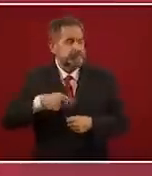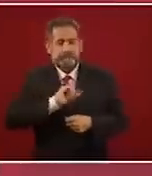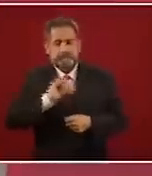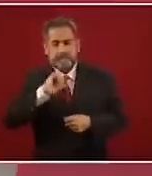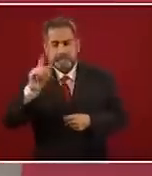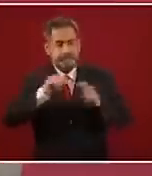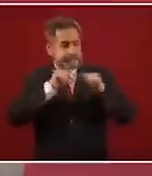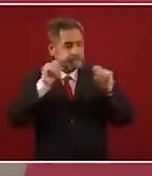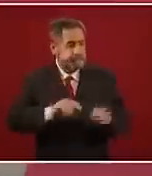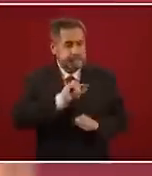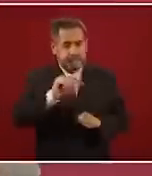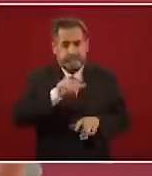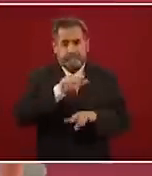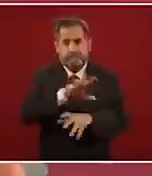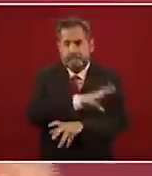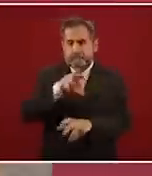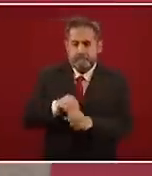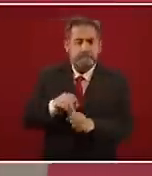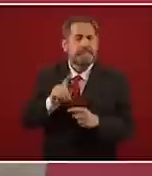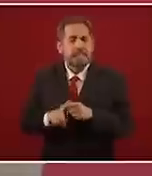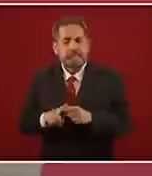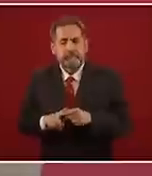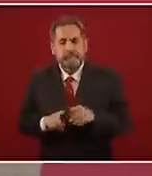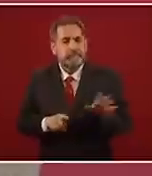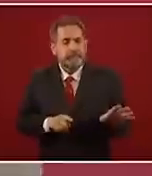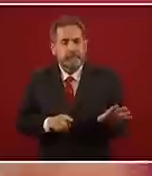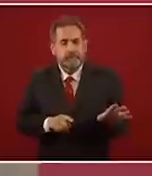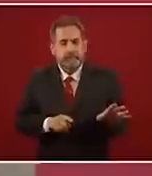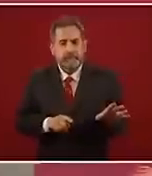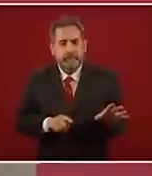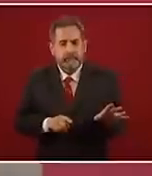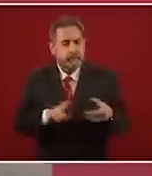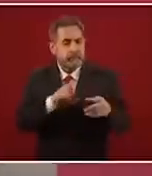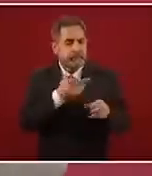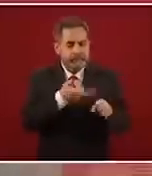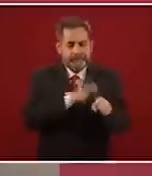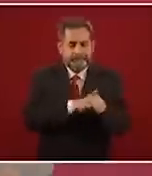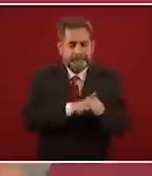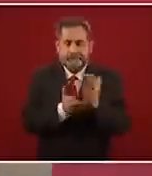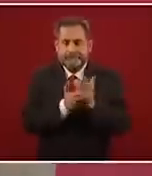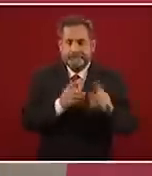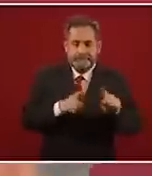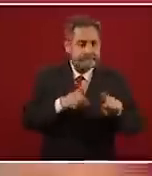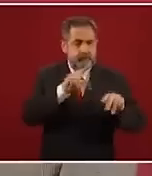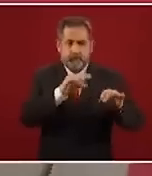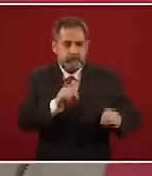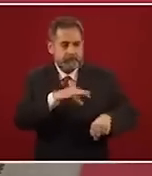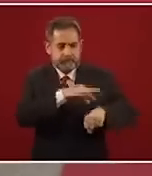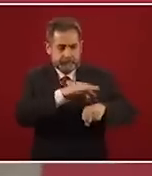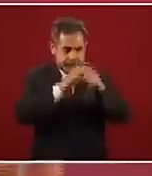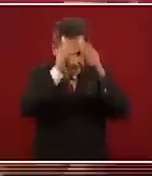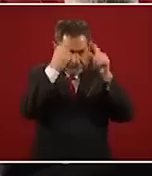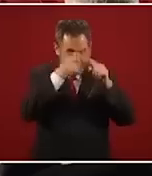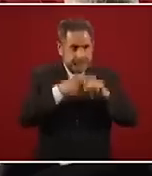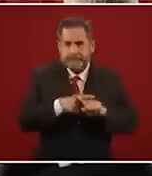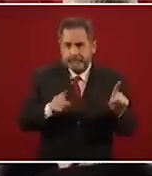relacionados con la salud pública. Esto quiere decir los que no son personal clínico, es decir, no son médicos y enfermeras y